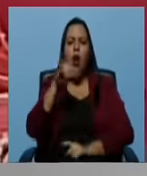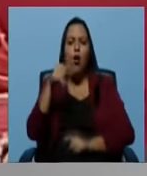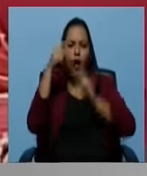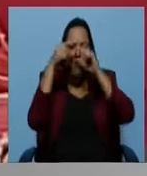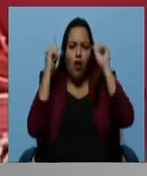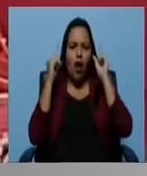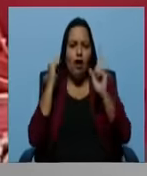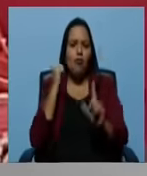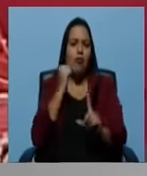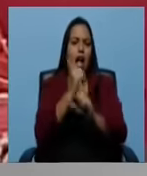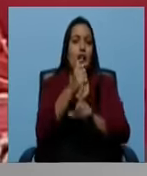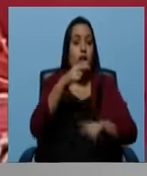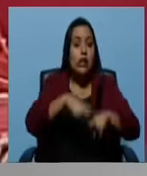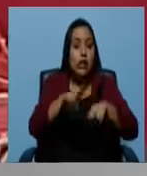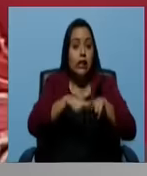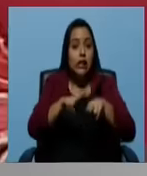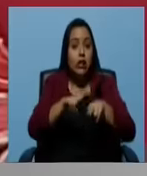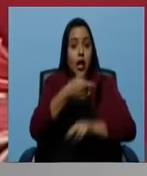a